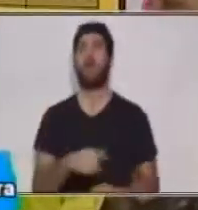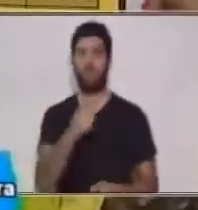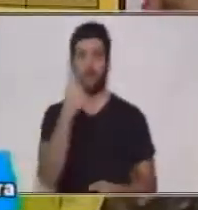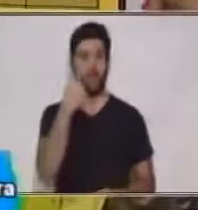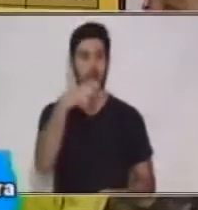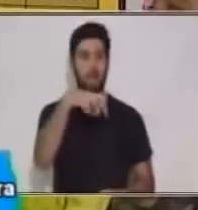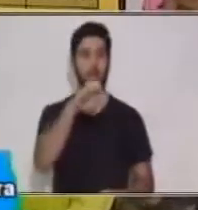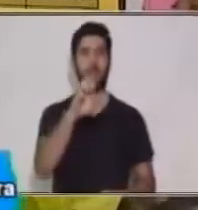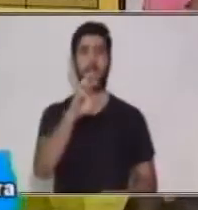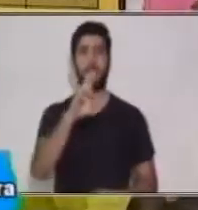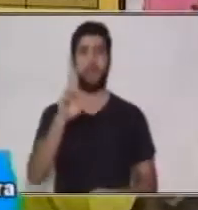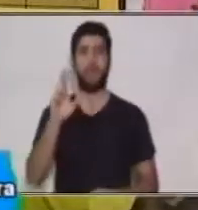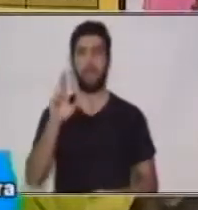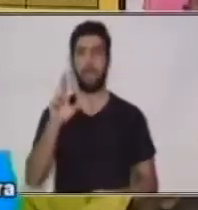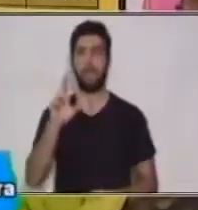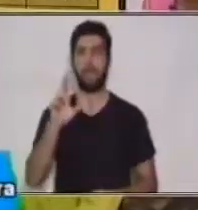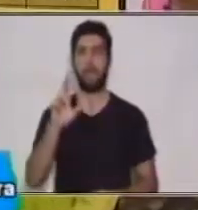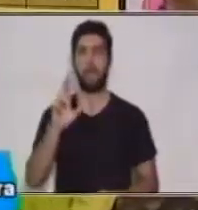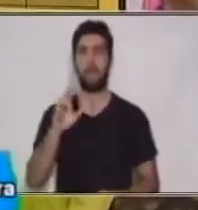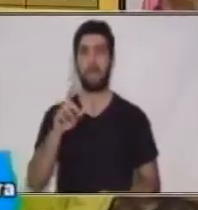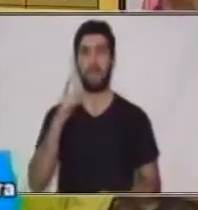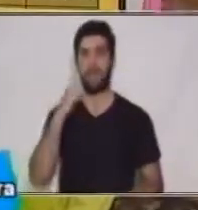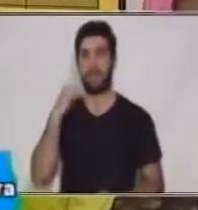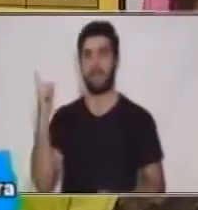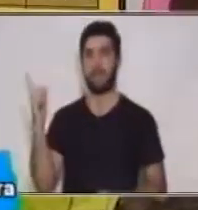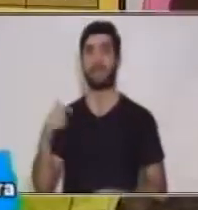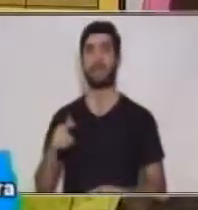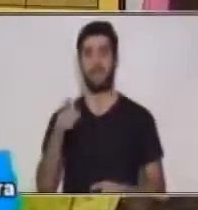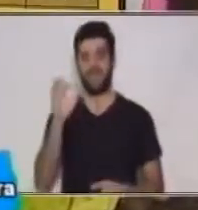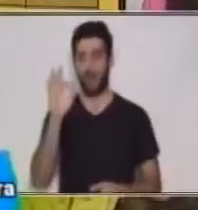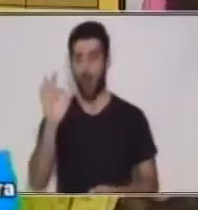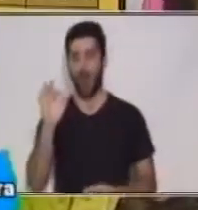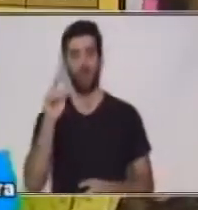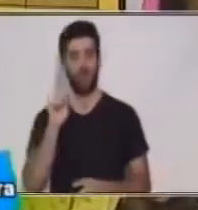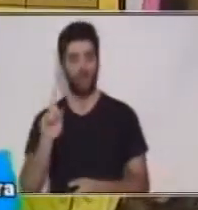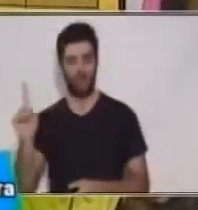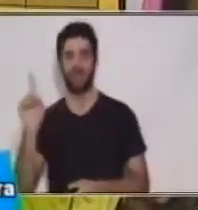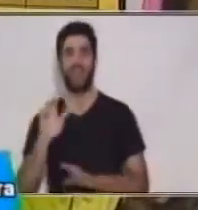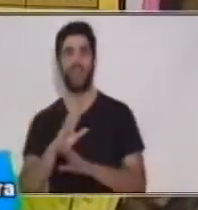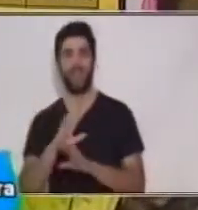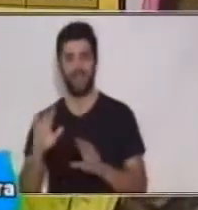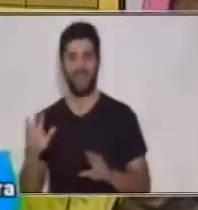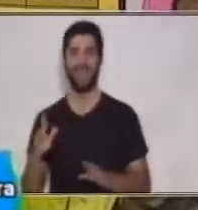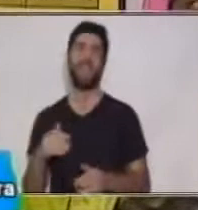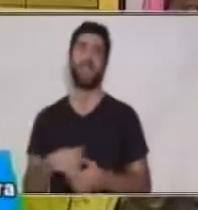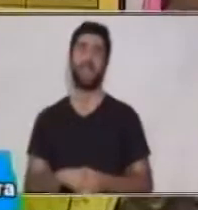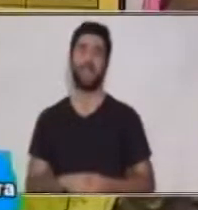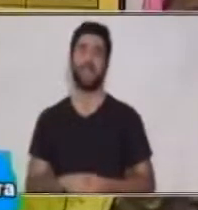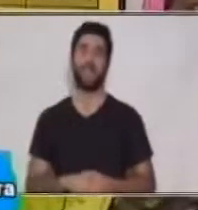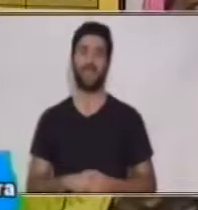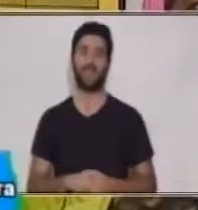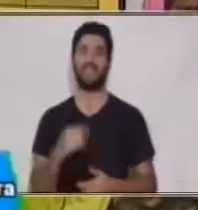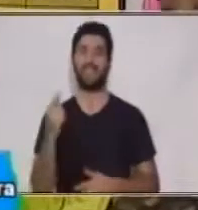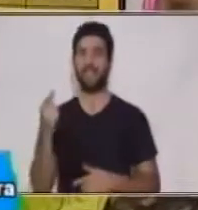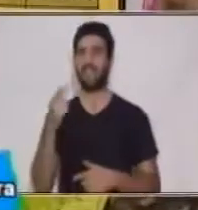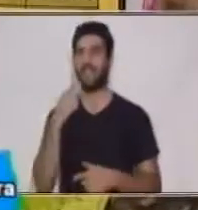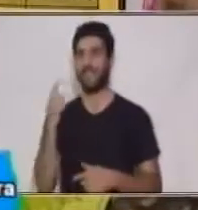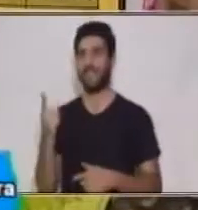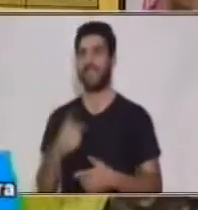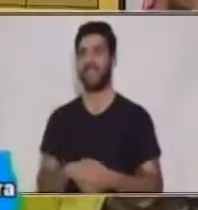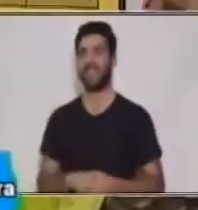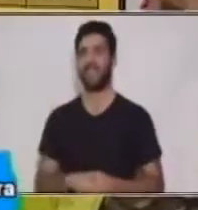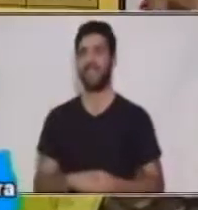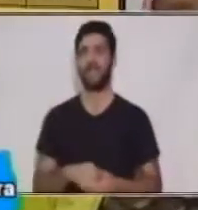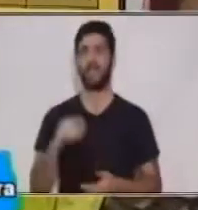Pero si le agregamos la O, si fuera la O solita, perro. Sabes que es un perro, ¿verdad? Claro que sí. Muy